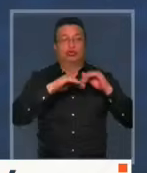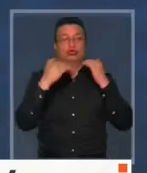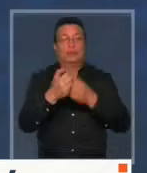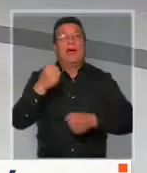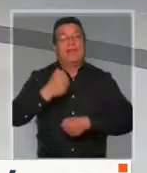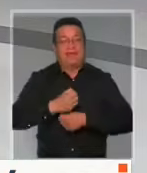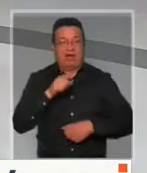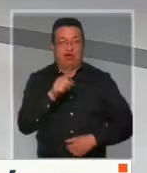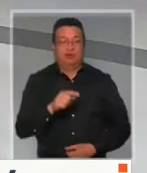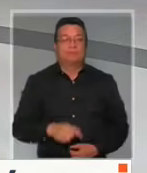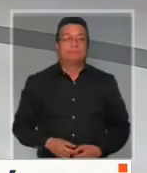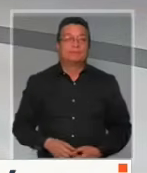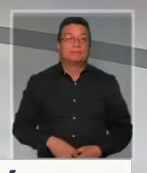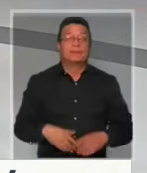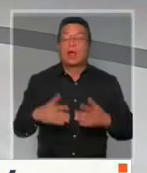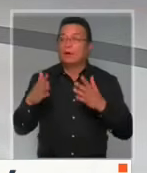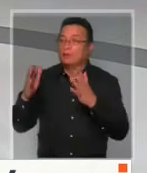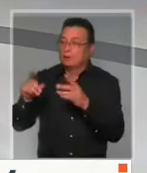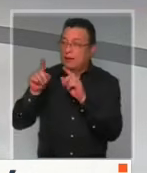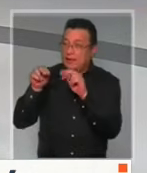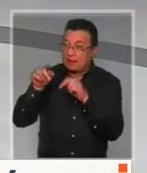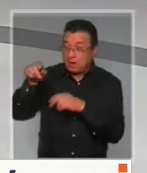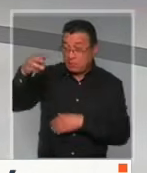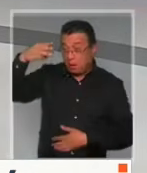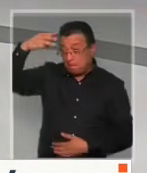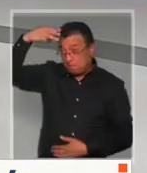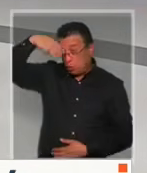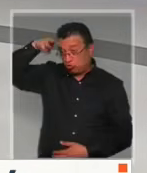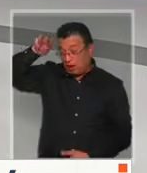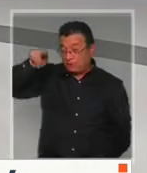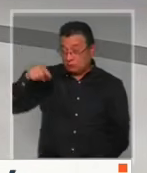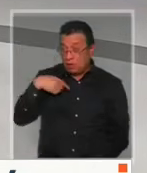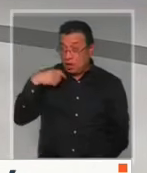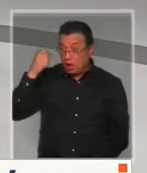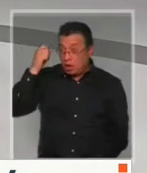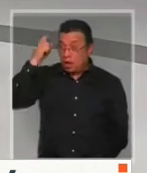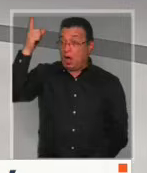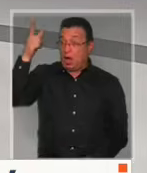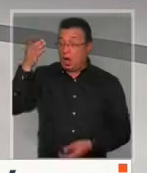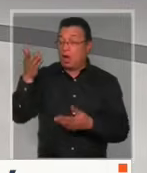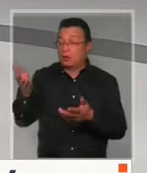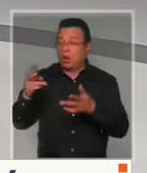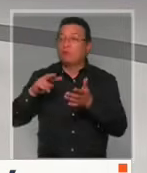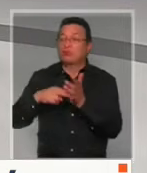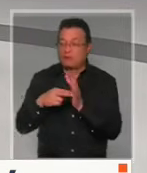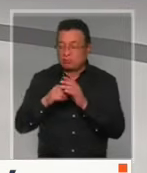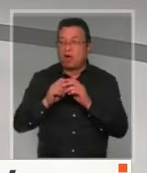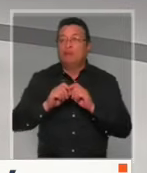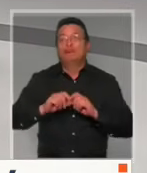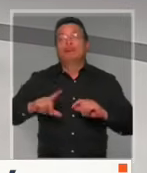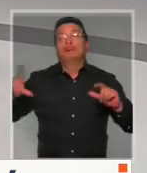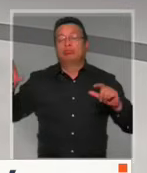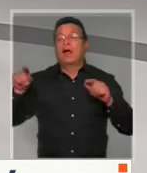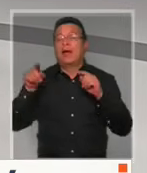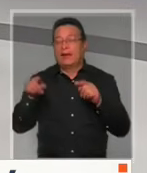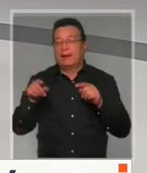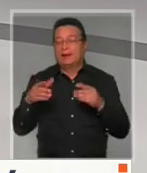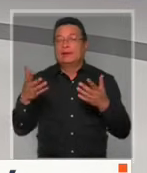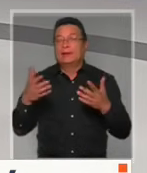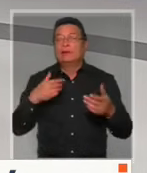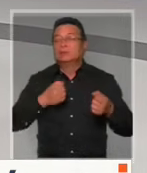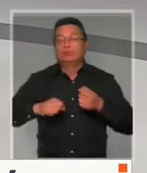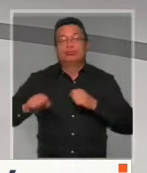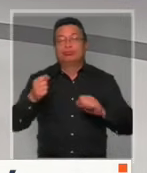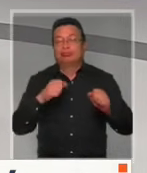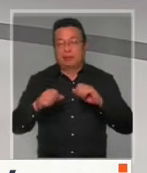esa tarea. A propósito del caso Monsalve, supimos algo y también fue fruto de polémica y del actuar que está en